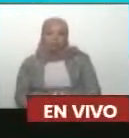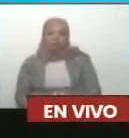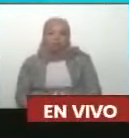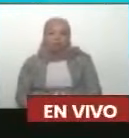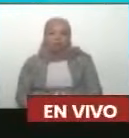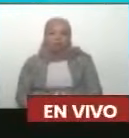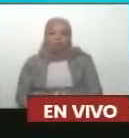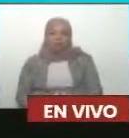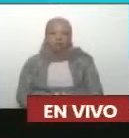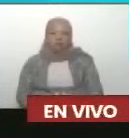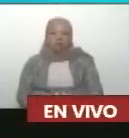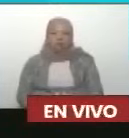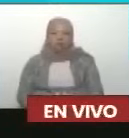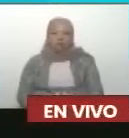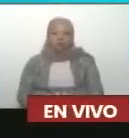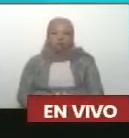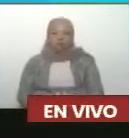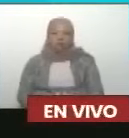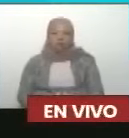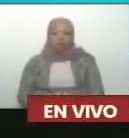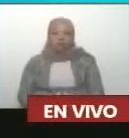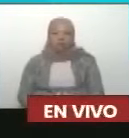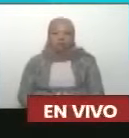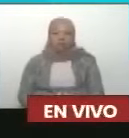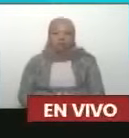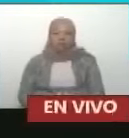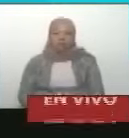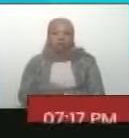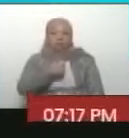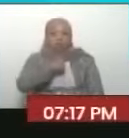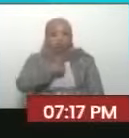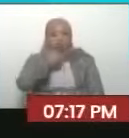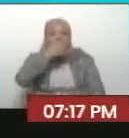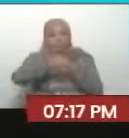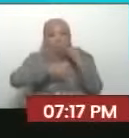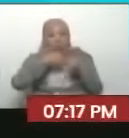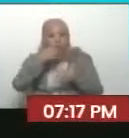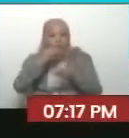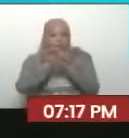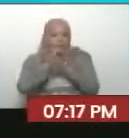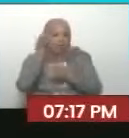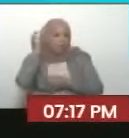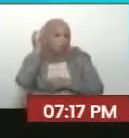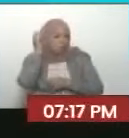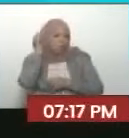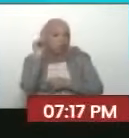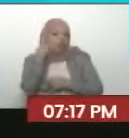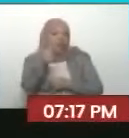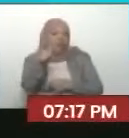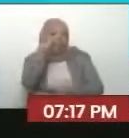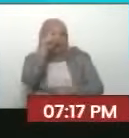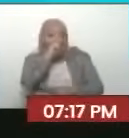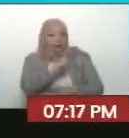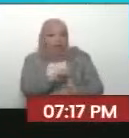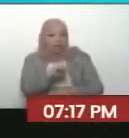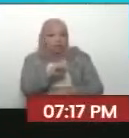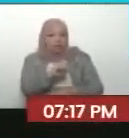además, yo le decía a ella, durante cada más o menos 10 años, un poco más,